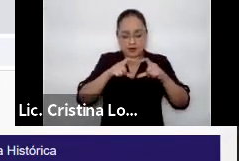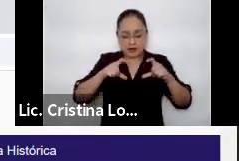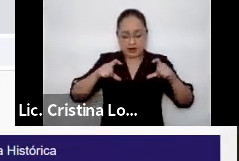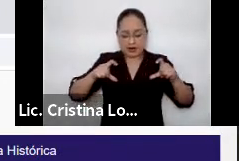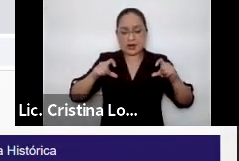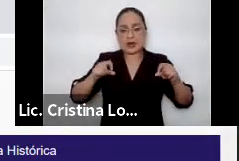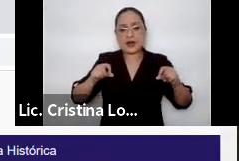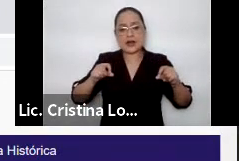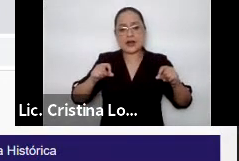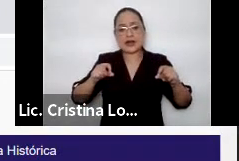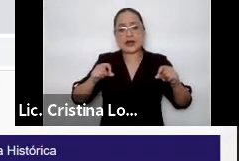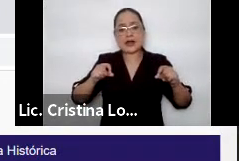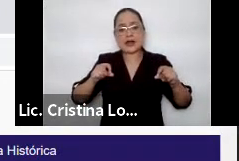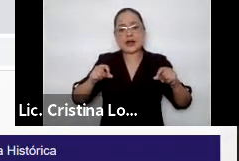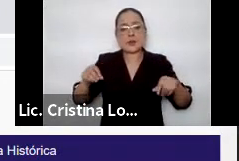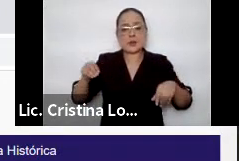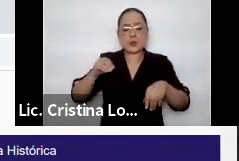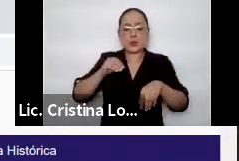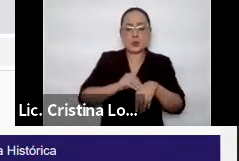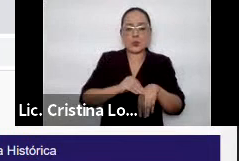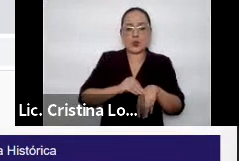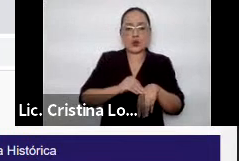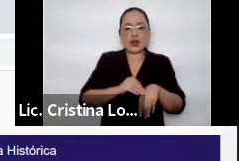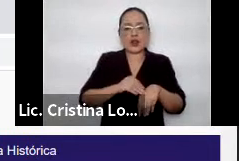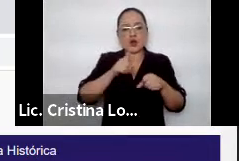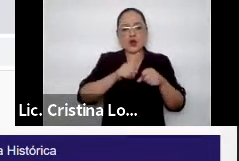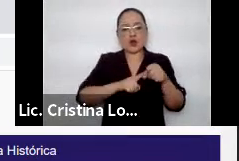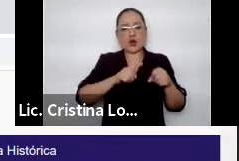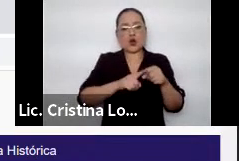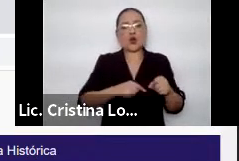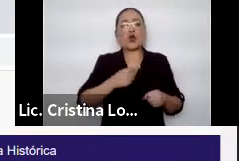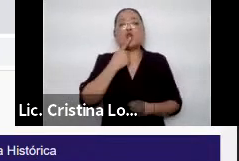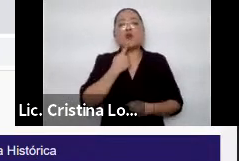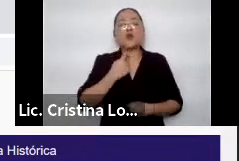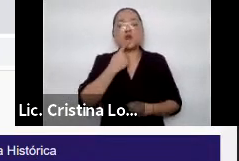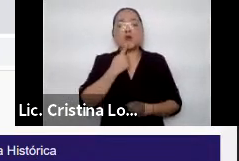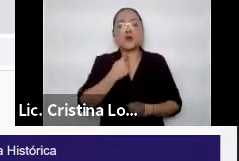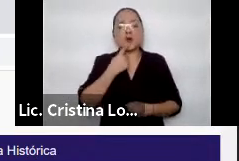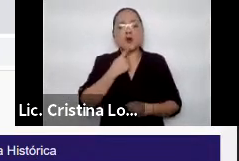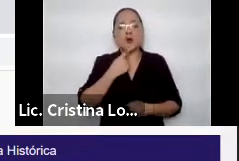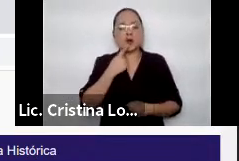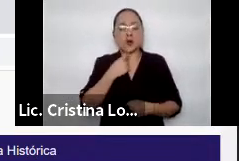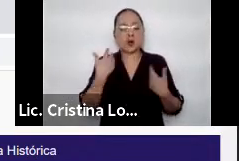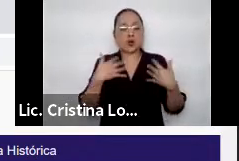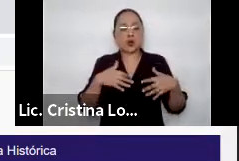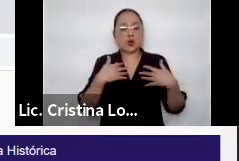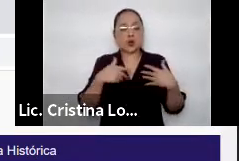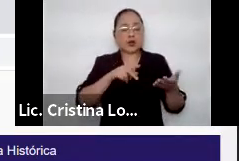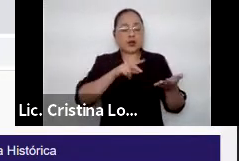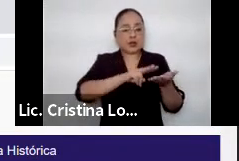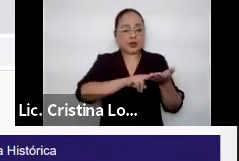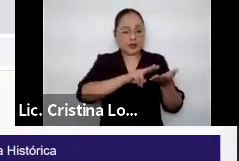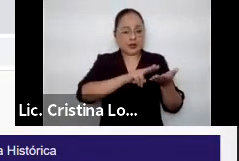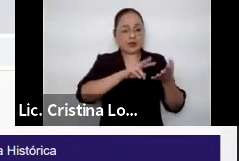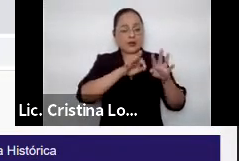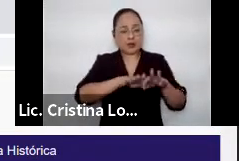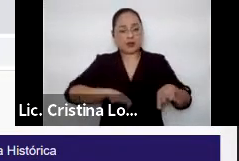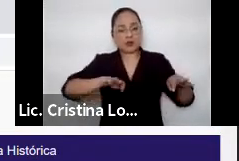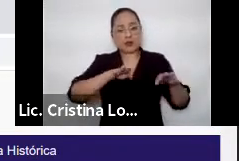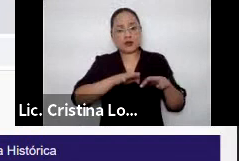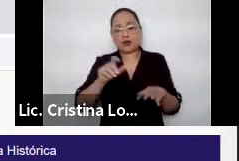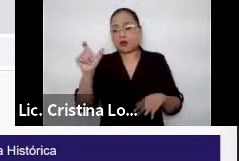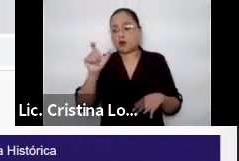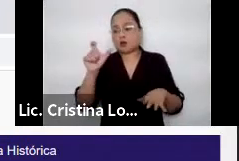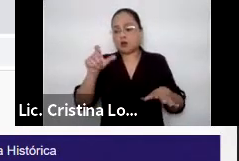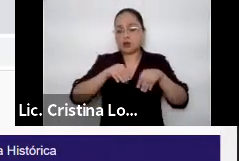precisamente, tiene una nota pintada en rojo, destacada. Aquí nos va a señalar cuándo fue